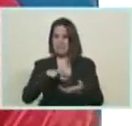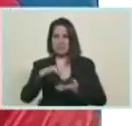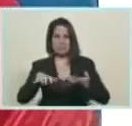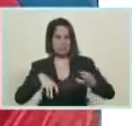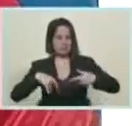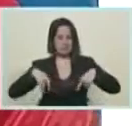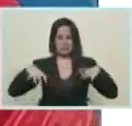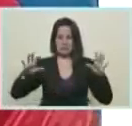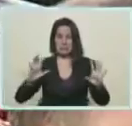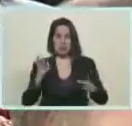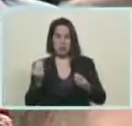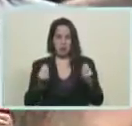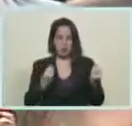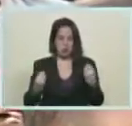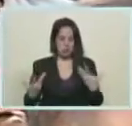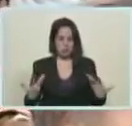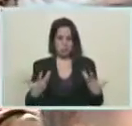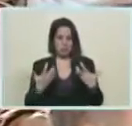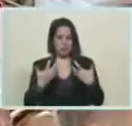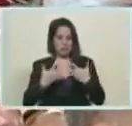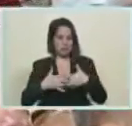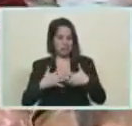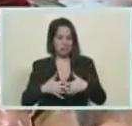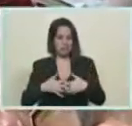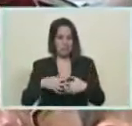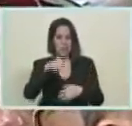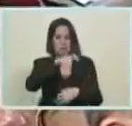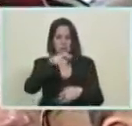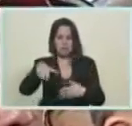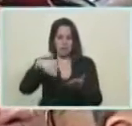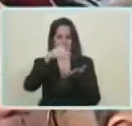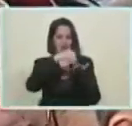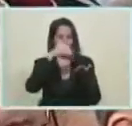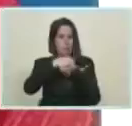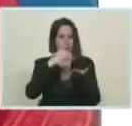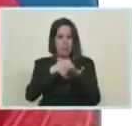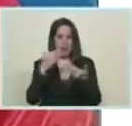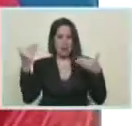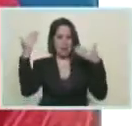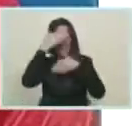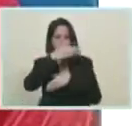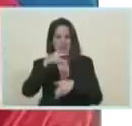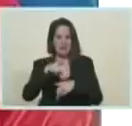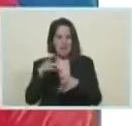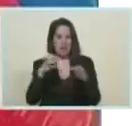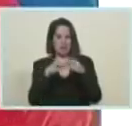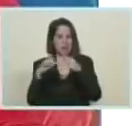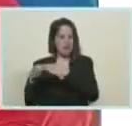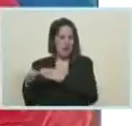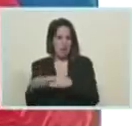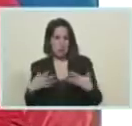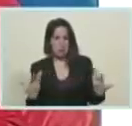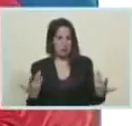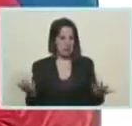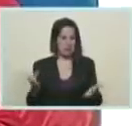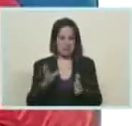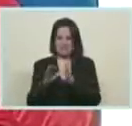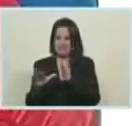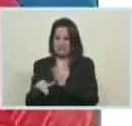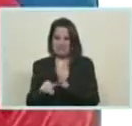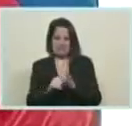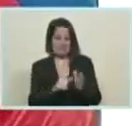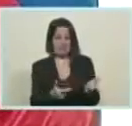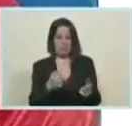a pesar de la influencia aún grande de las viejas mafias sindicales. ¿Ustedes se acuerdan de